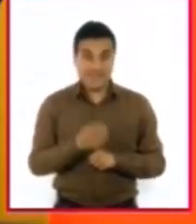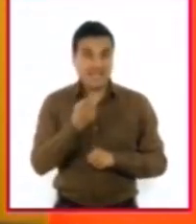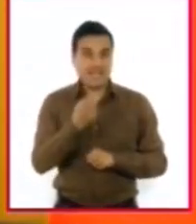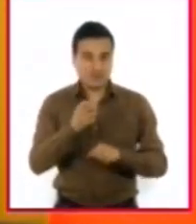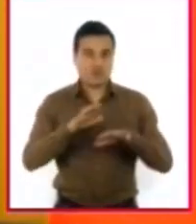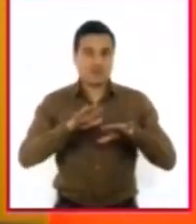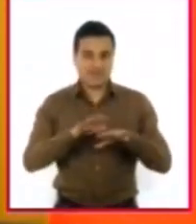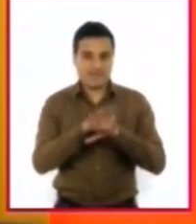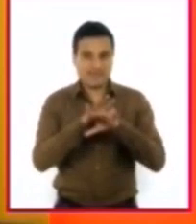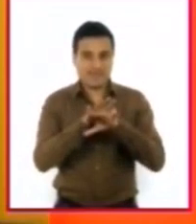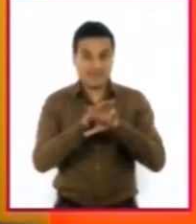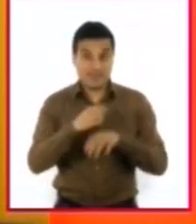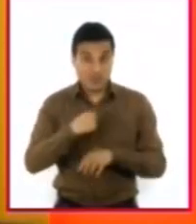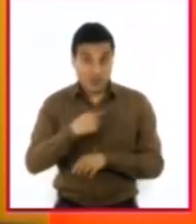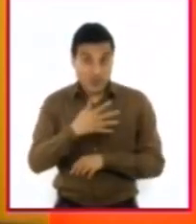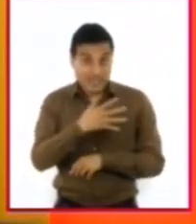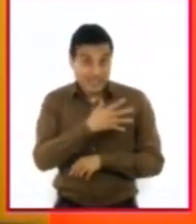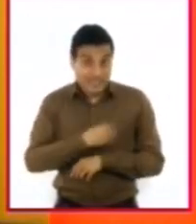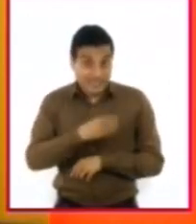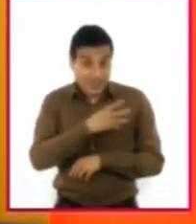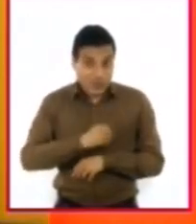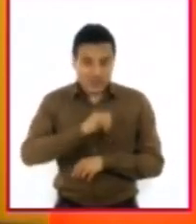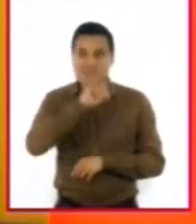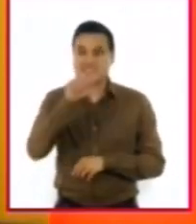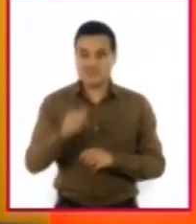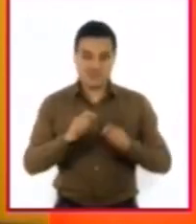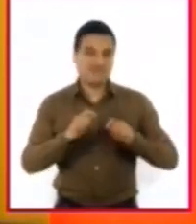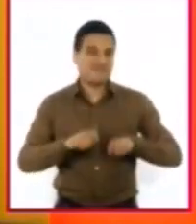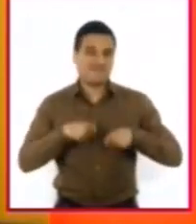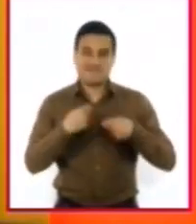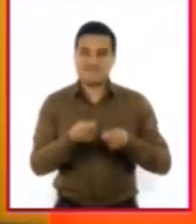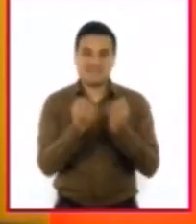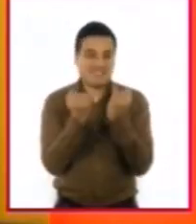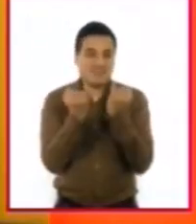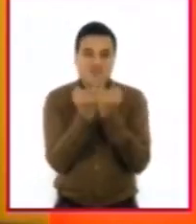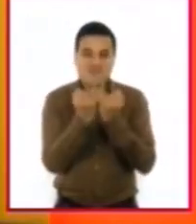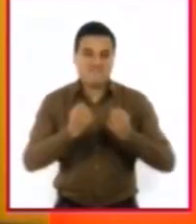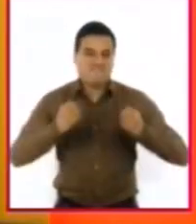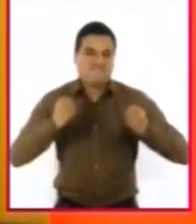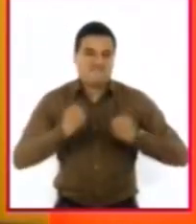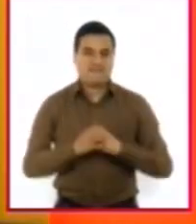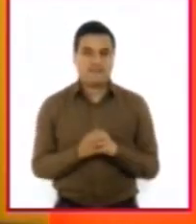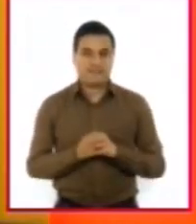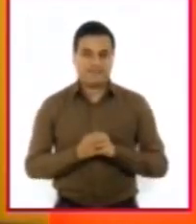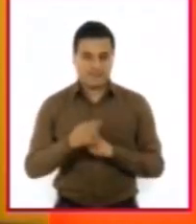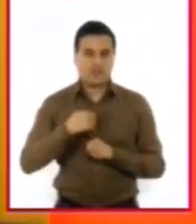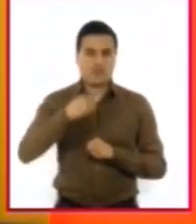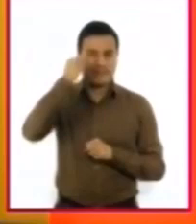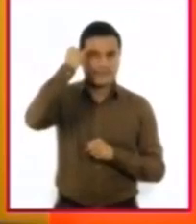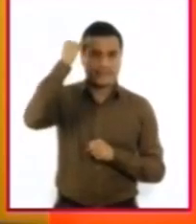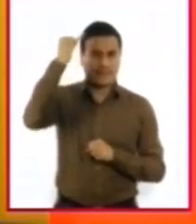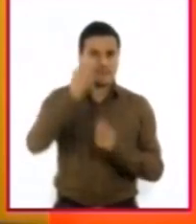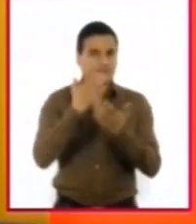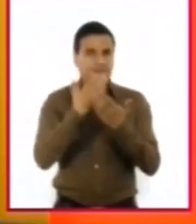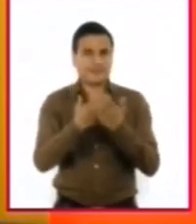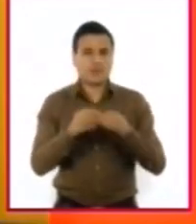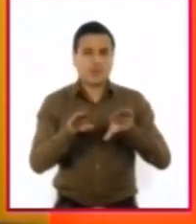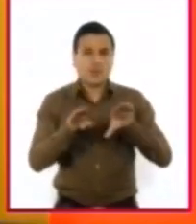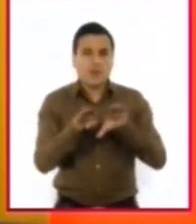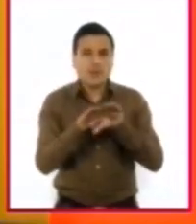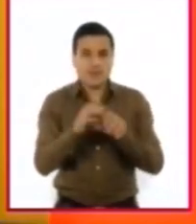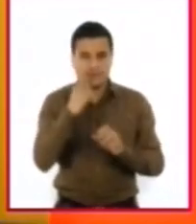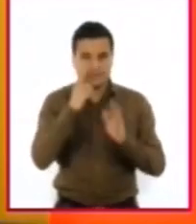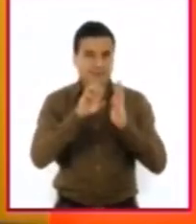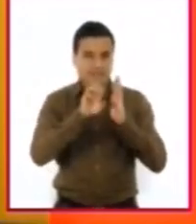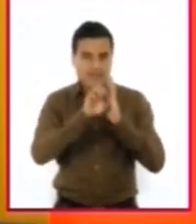hijos súper musculosos gracias a mi actividad con las pesas. Ejemplifico mi teoría con el caso de las jirafas. Observa